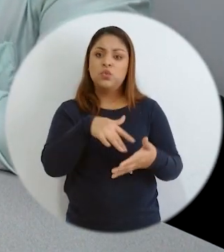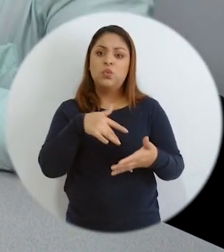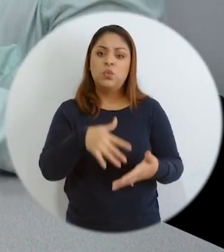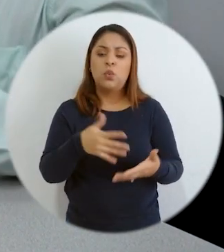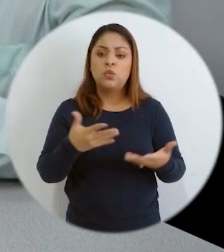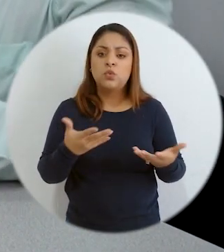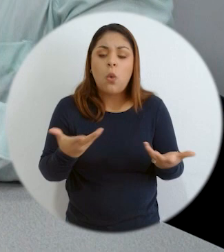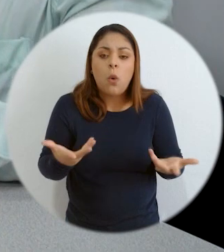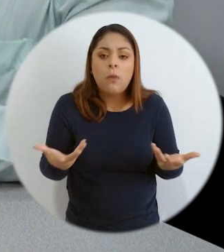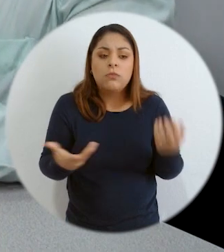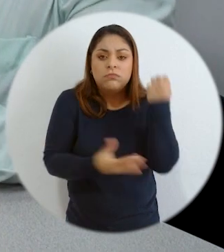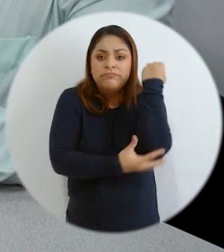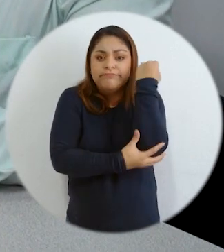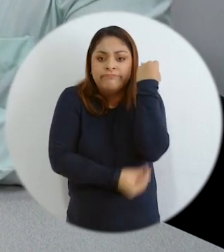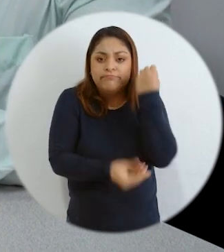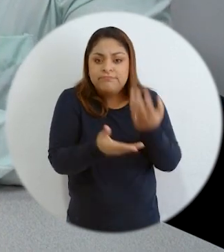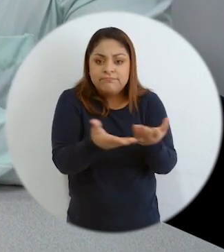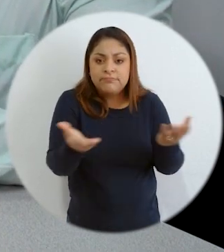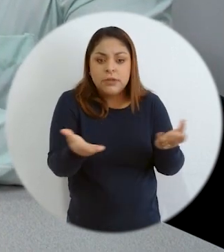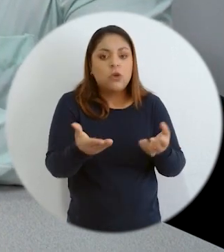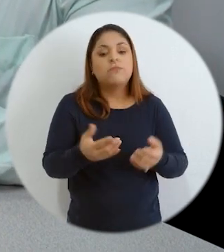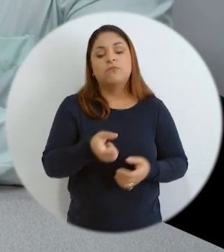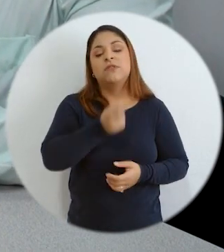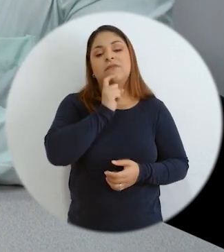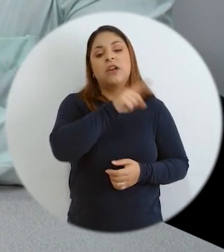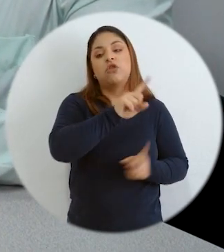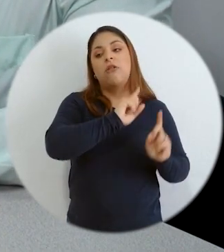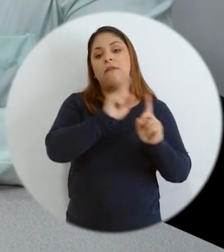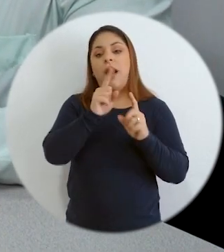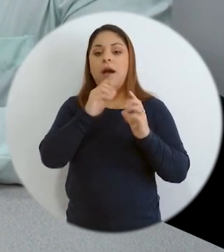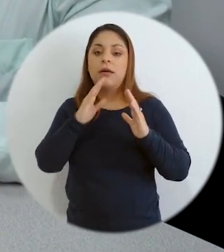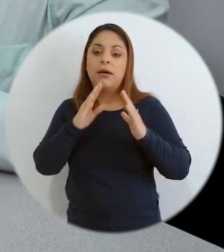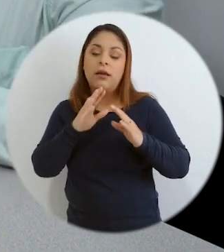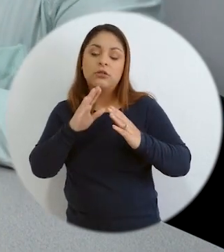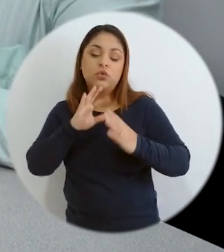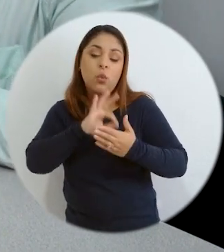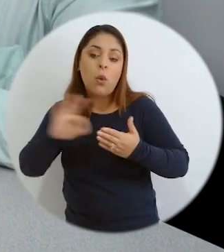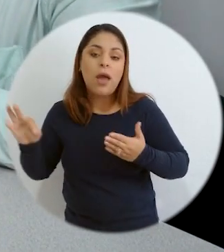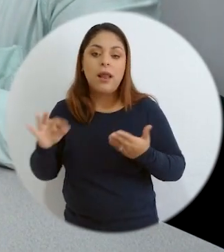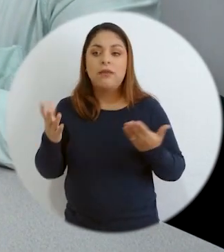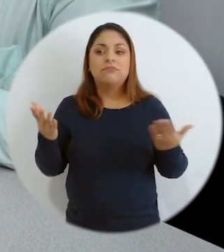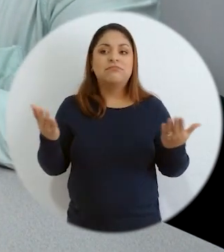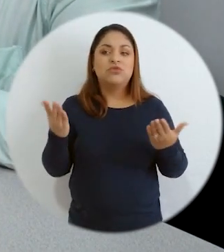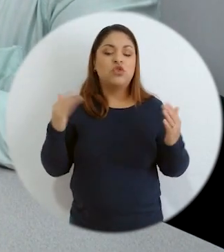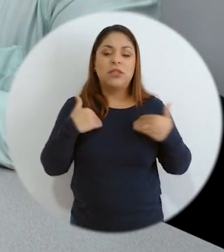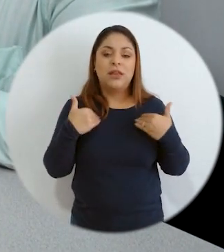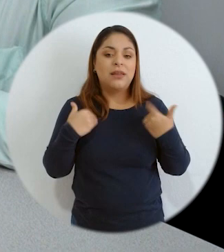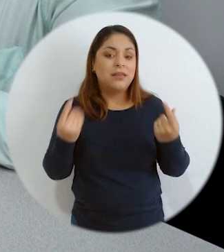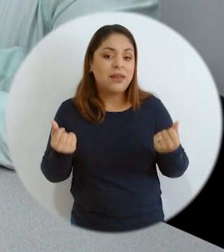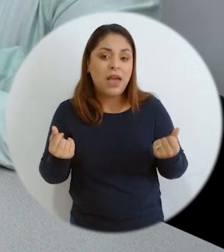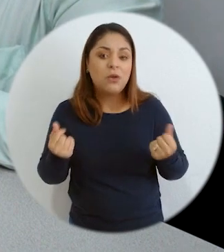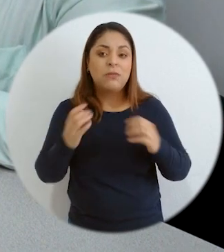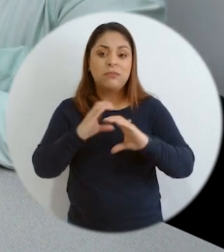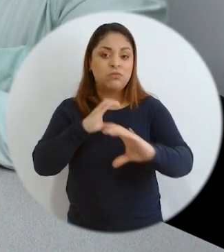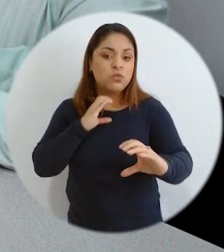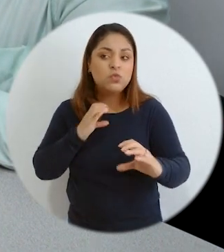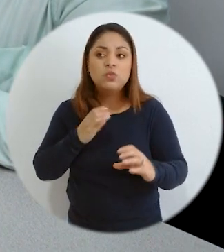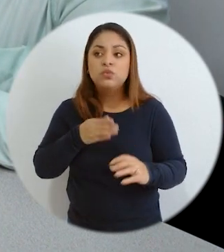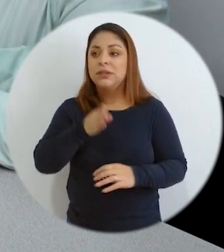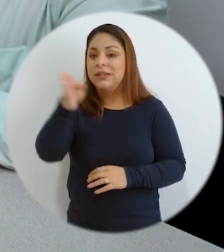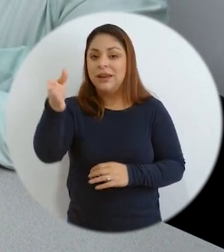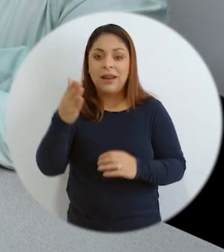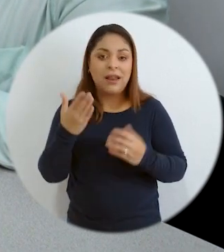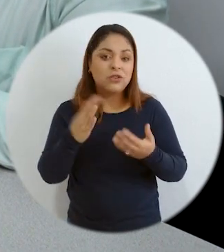para ellos va a ser más difícil seguir asistiendo porque van a tener menos posibilidades para transportarse, para conseguir alimento, para conseguir